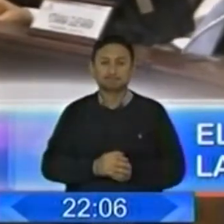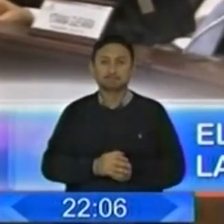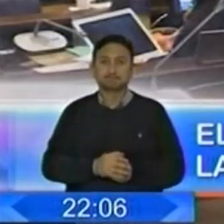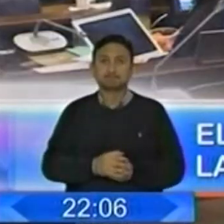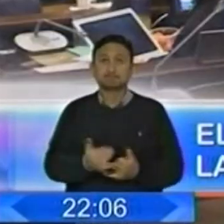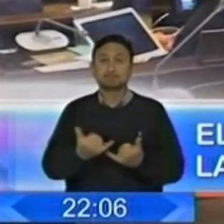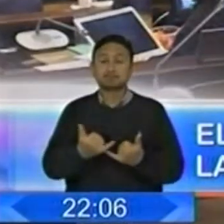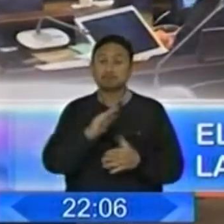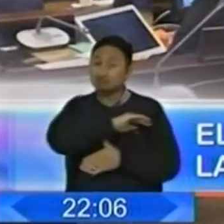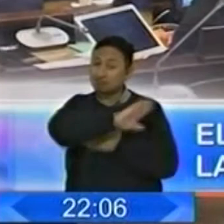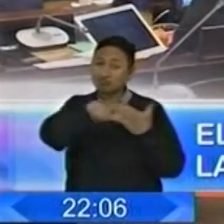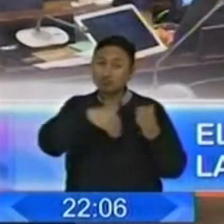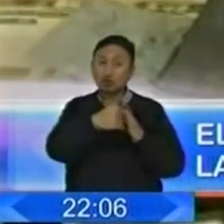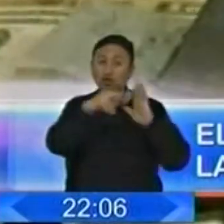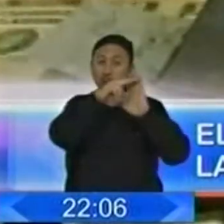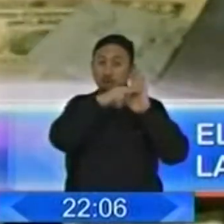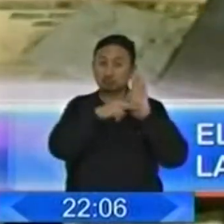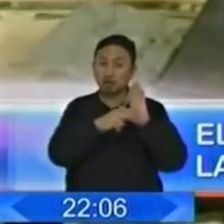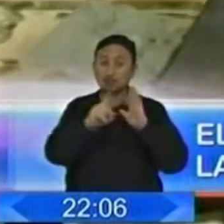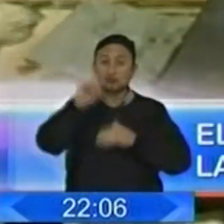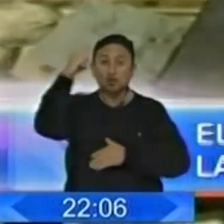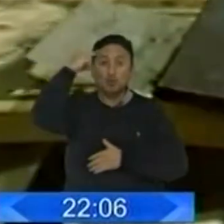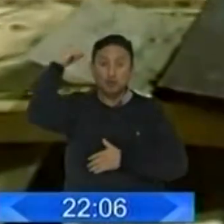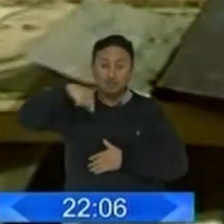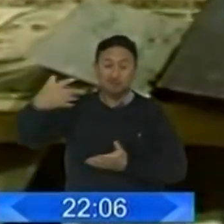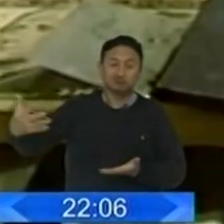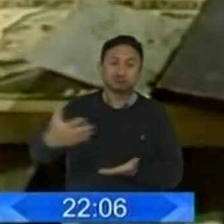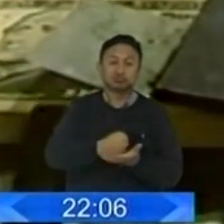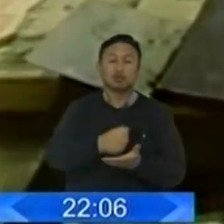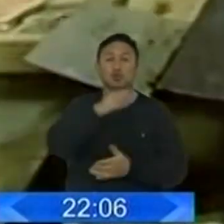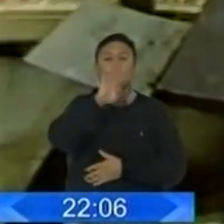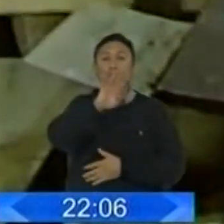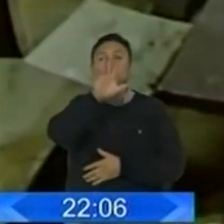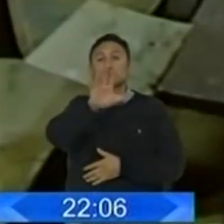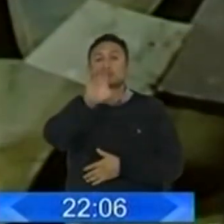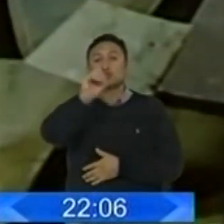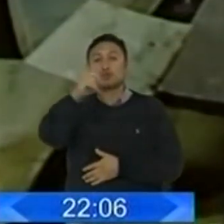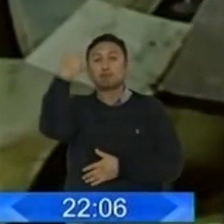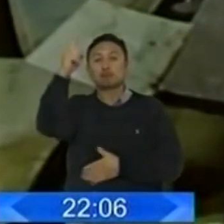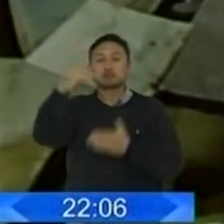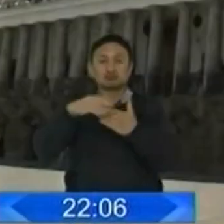con todas las medidas planteadas, el Ejecutivo aspira a recaudar 450 millones de dólares.